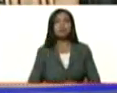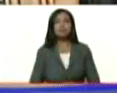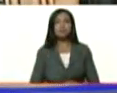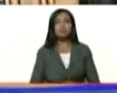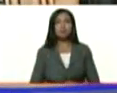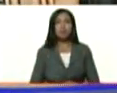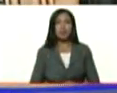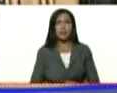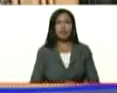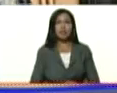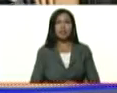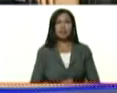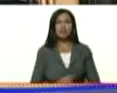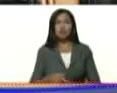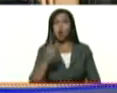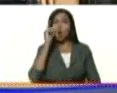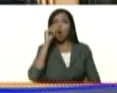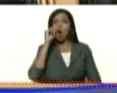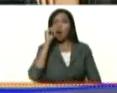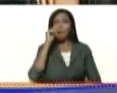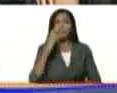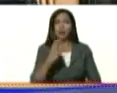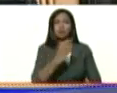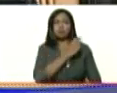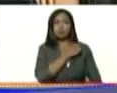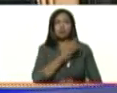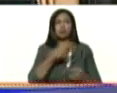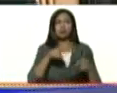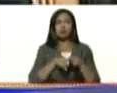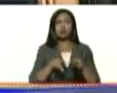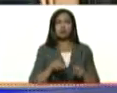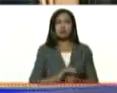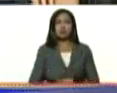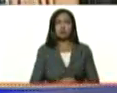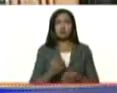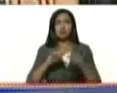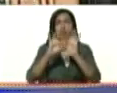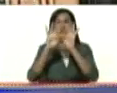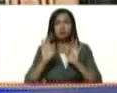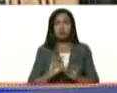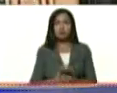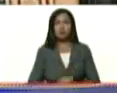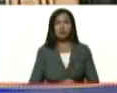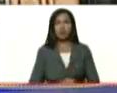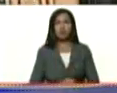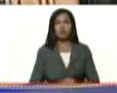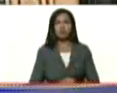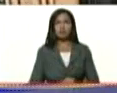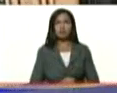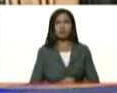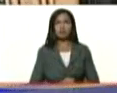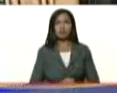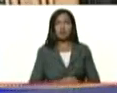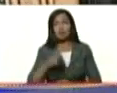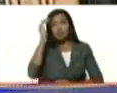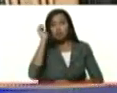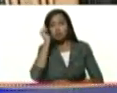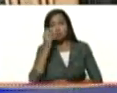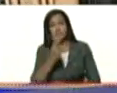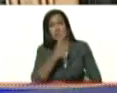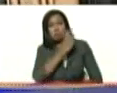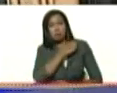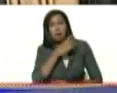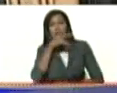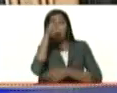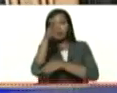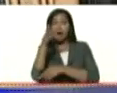y Catalina lo nombró coronel del ejército de Rusia a Francisco de Miranda. Así que nuestro